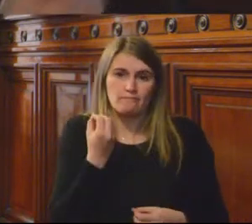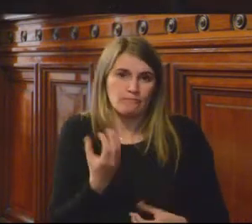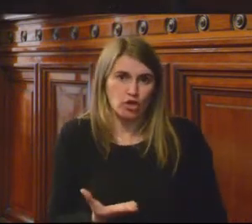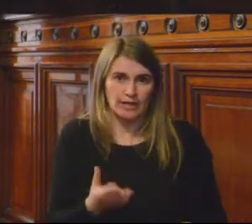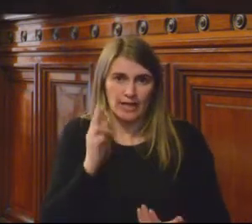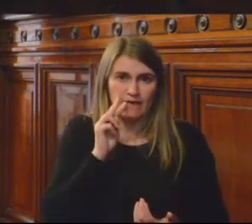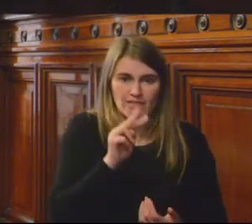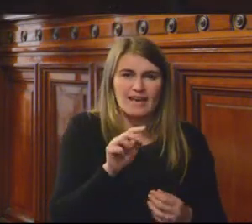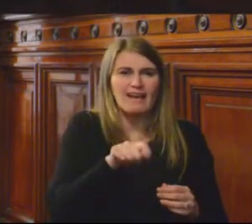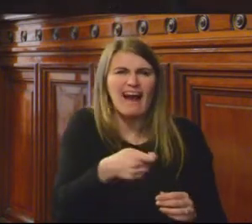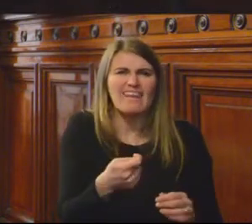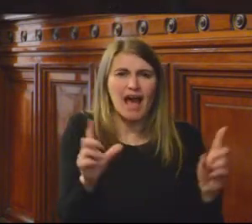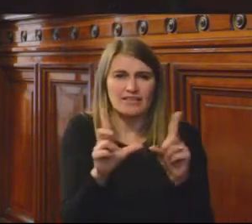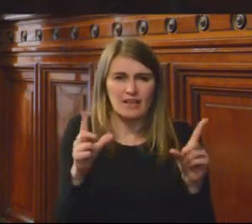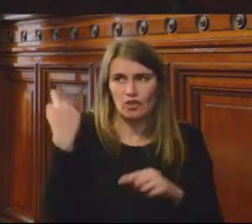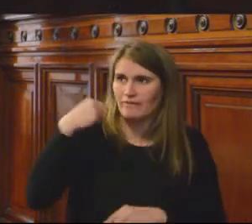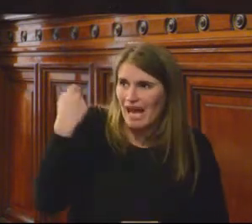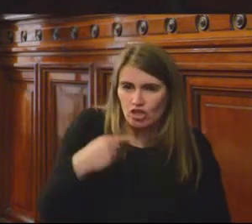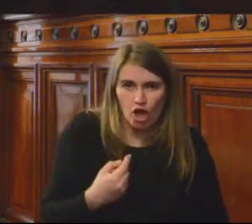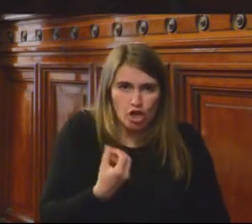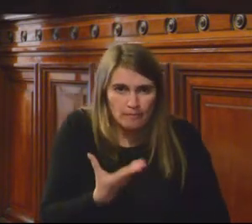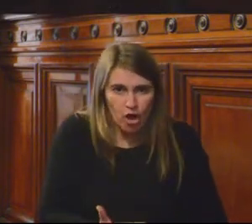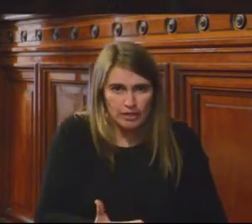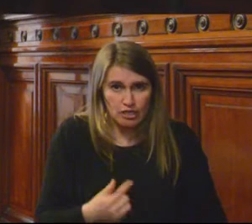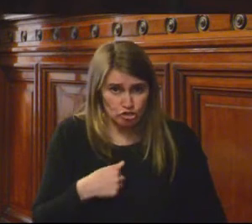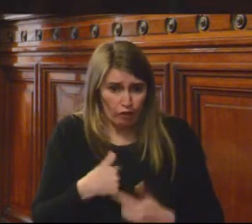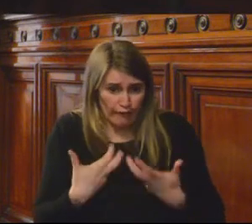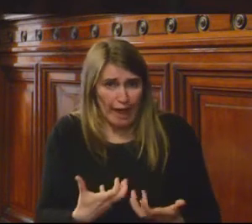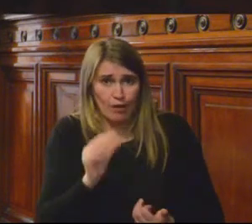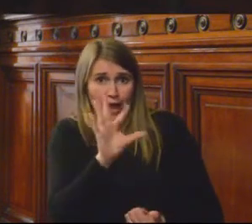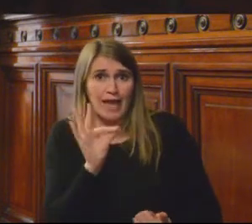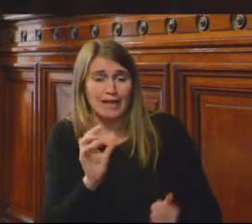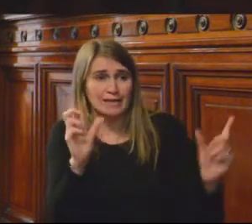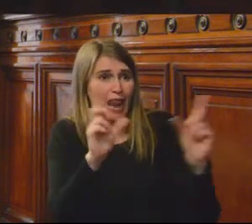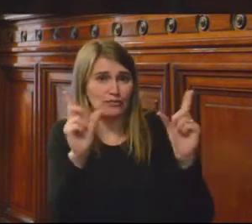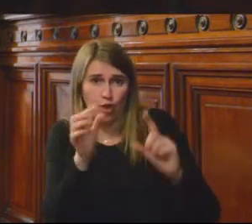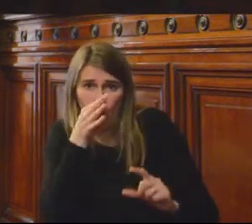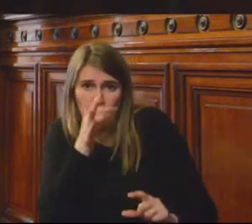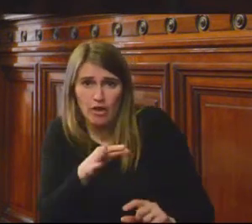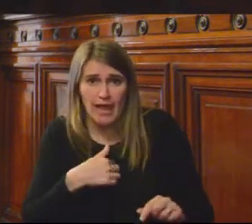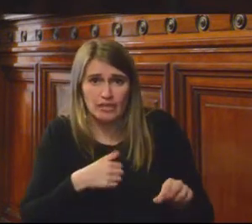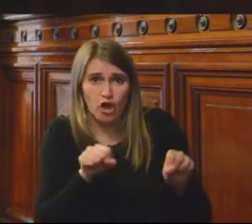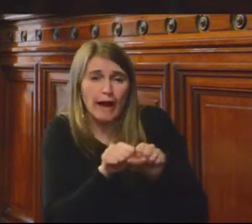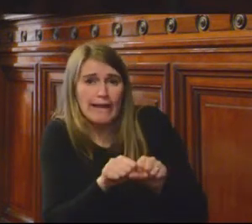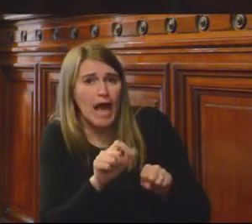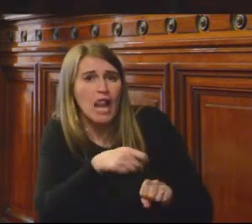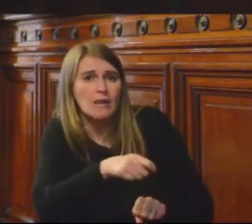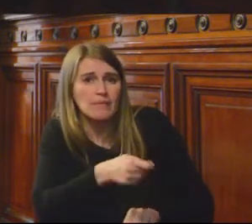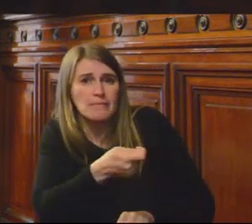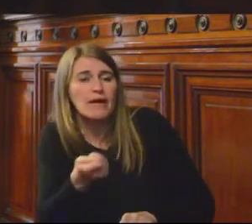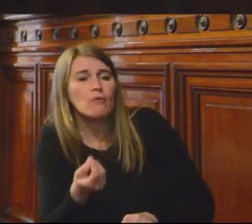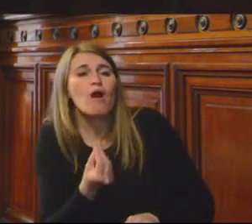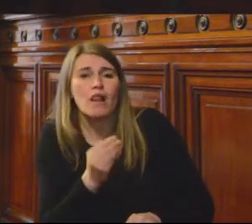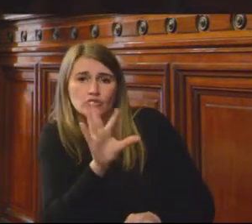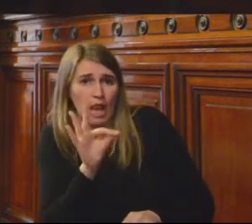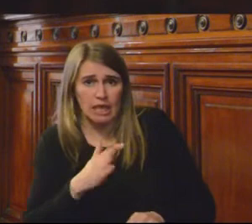un canal o no. ¿Quién define eso? Es decir, ¿por qué no lo podemos definir los venezolanos? ¿Por qué los venezolanos podemos decir qué canal queremos ver? ¿Por qué tenemos hoy